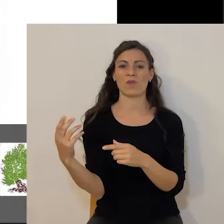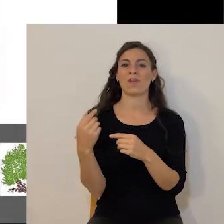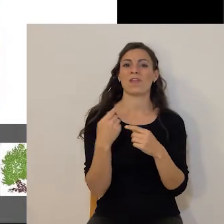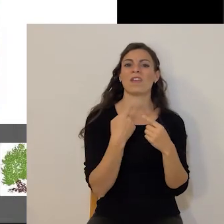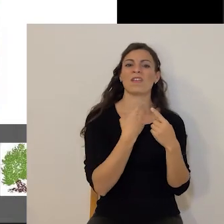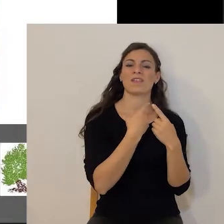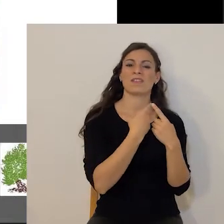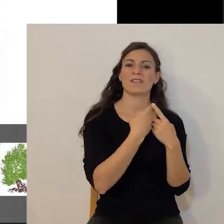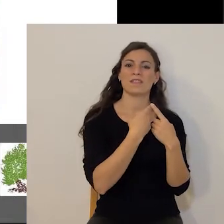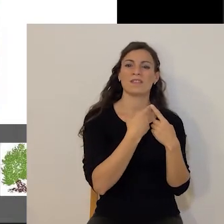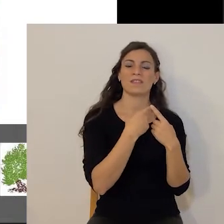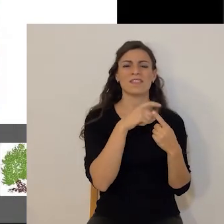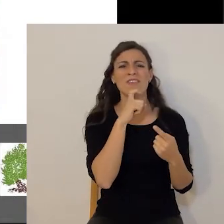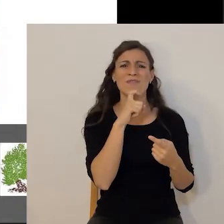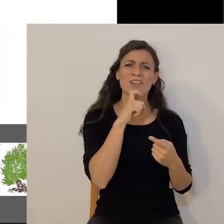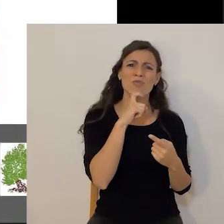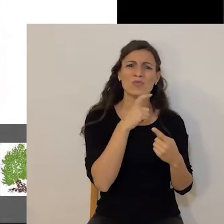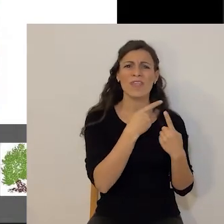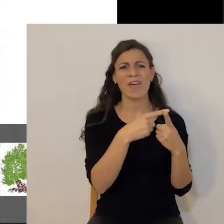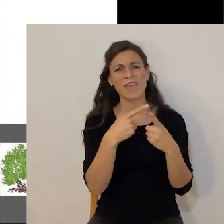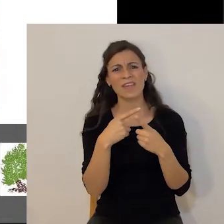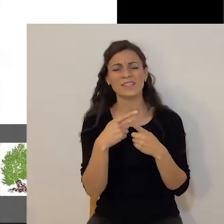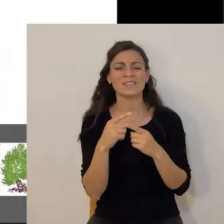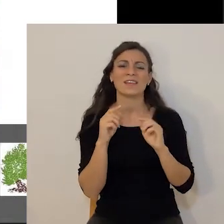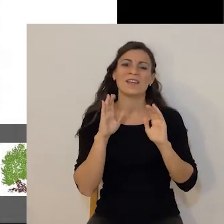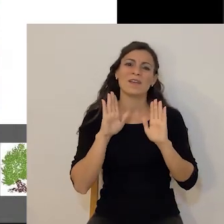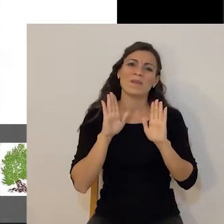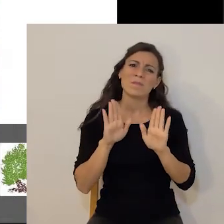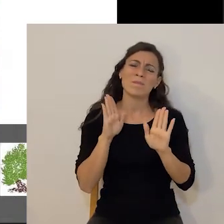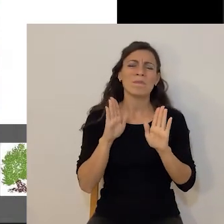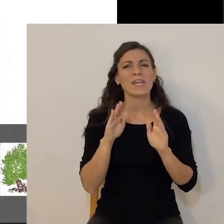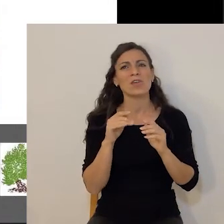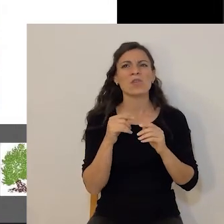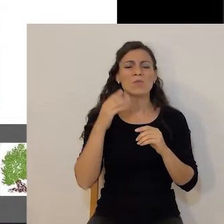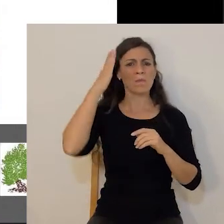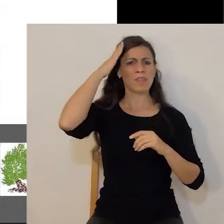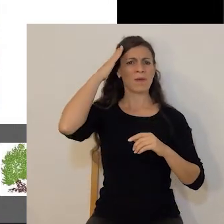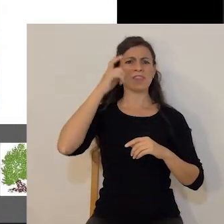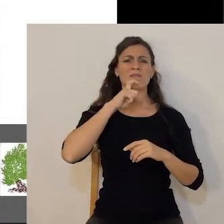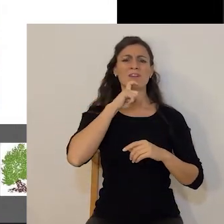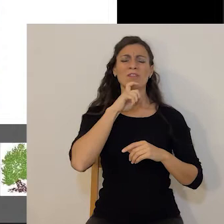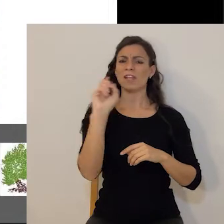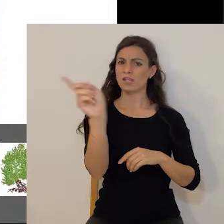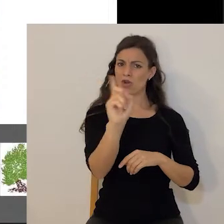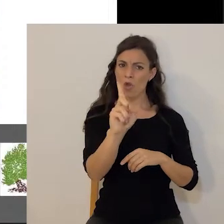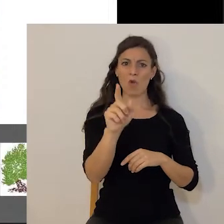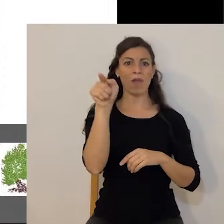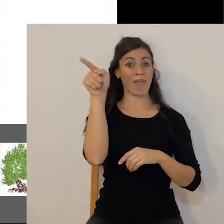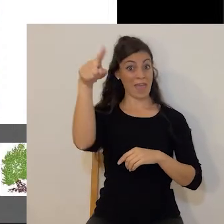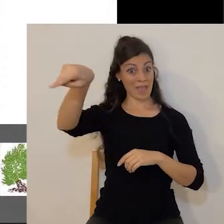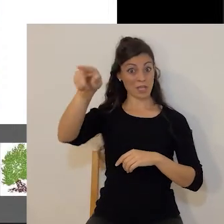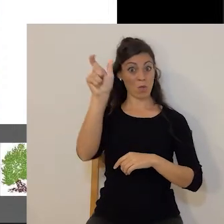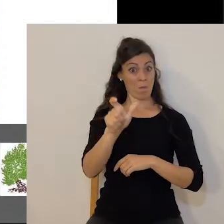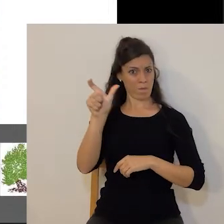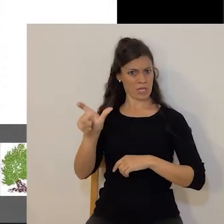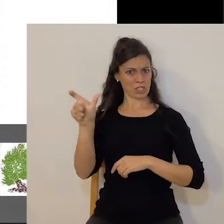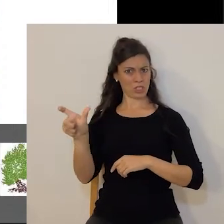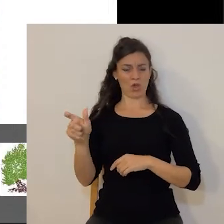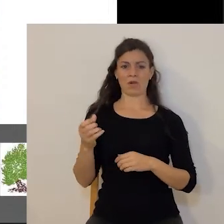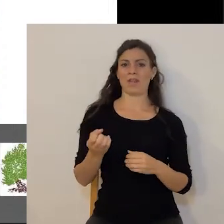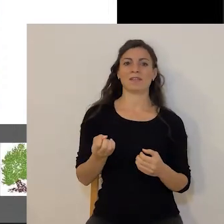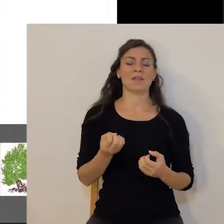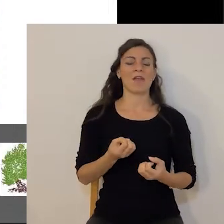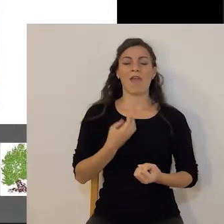dificultades, pero no son realmente dificultades, principalmente son personas con sus emociones, con